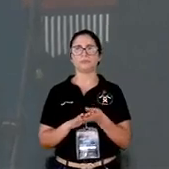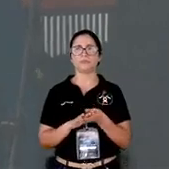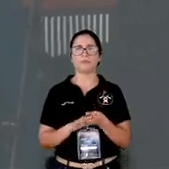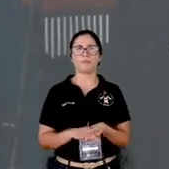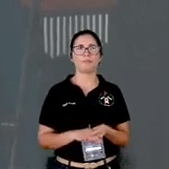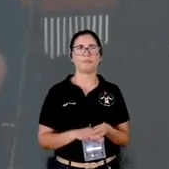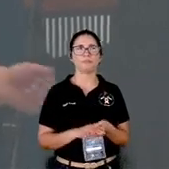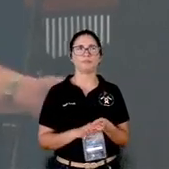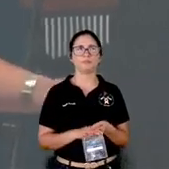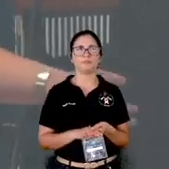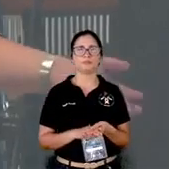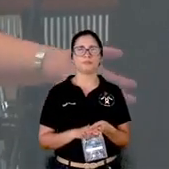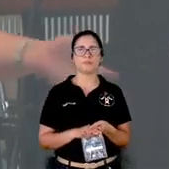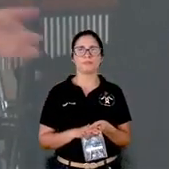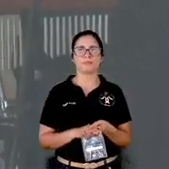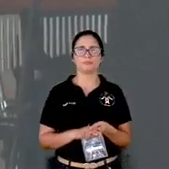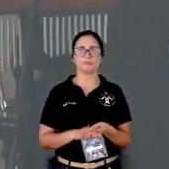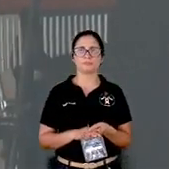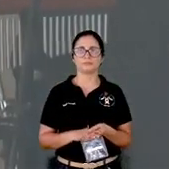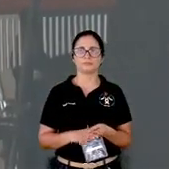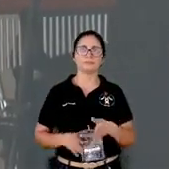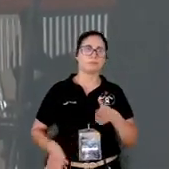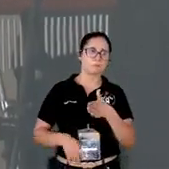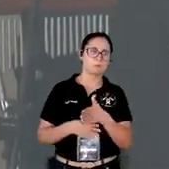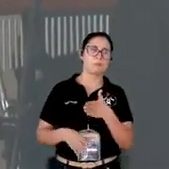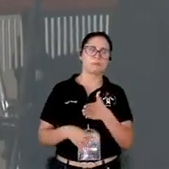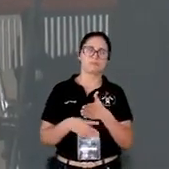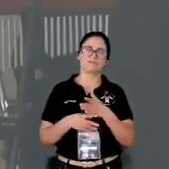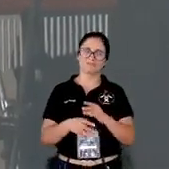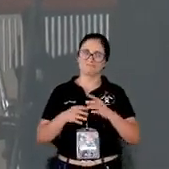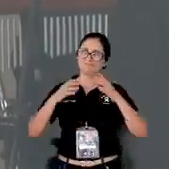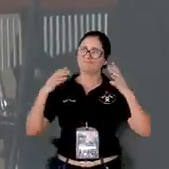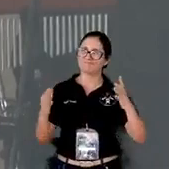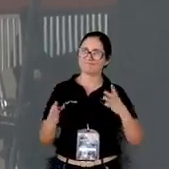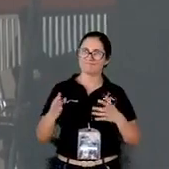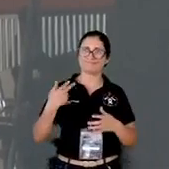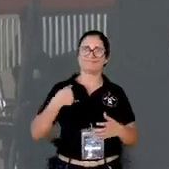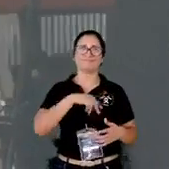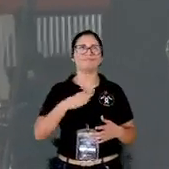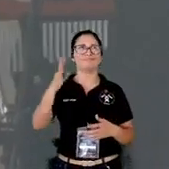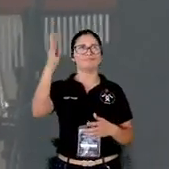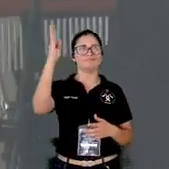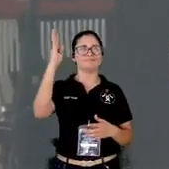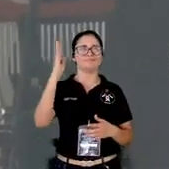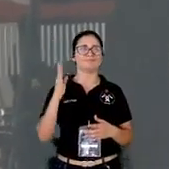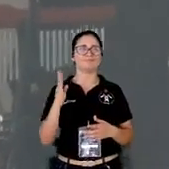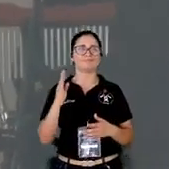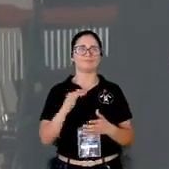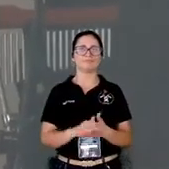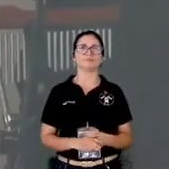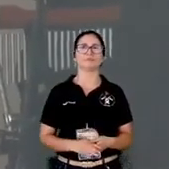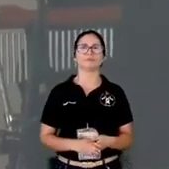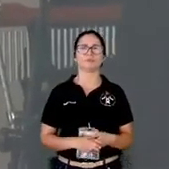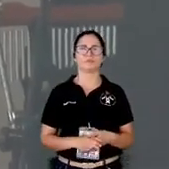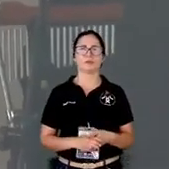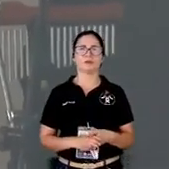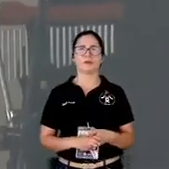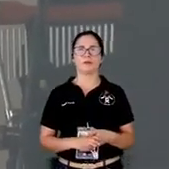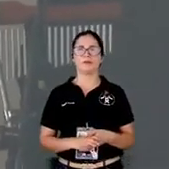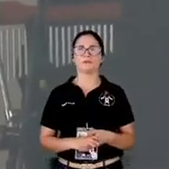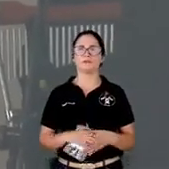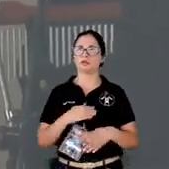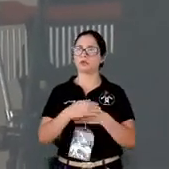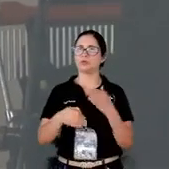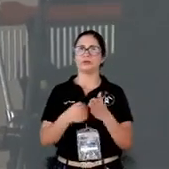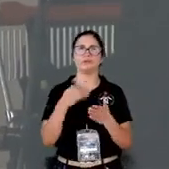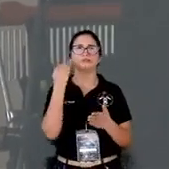Vamos entonces a seguir engrandeciendo a nuestro Dios. Mientras tanto, les invitamos todas las amadas líderes para que nos ubiquemos